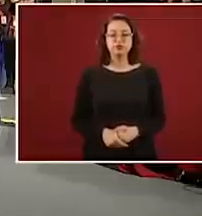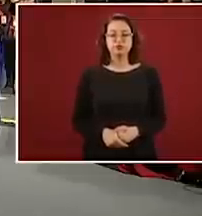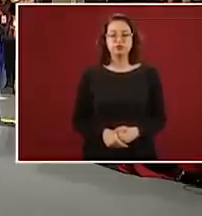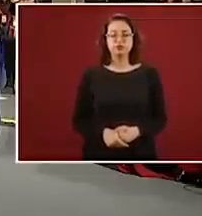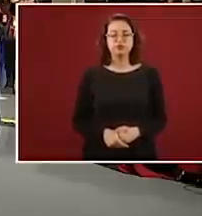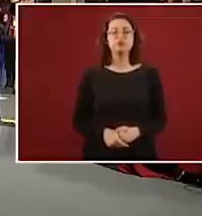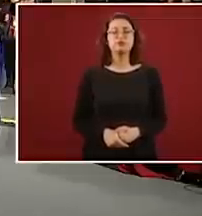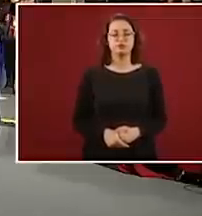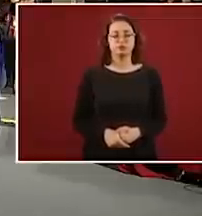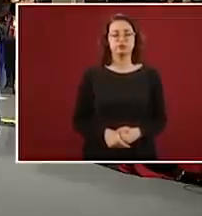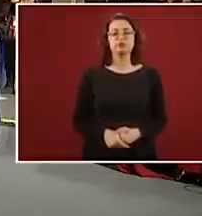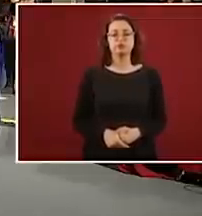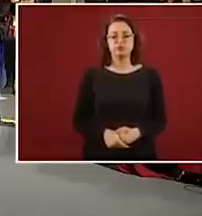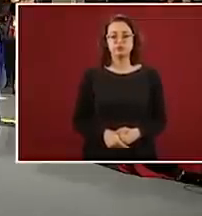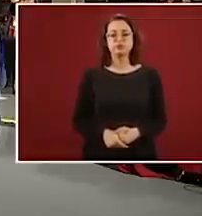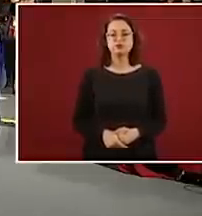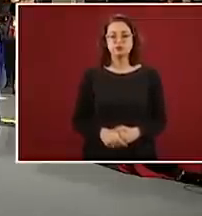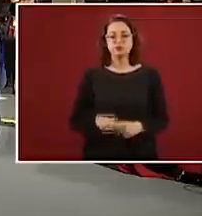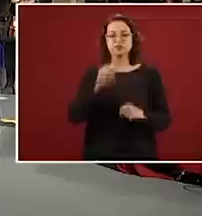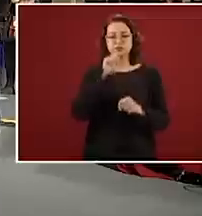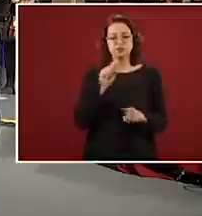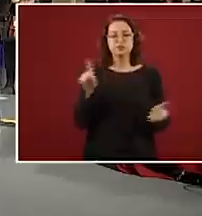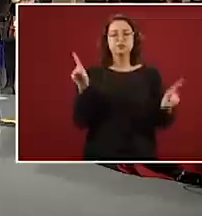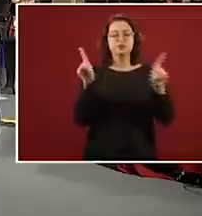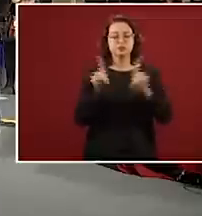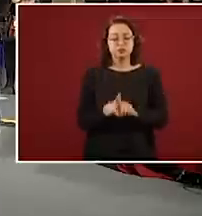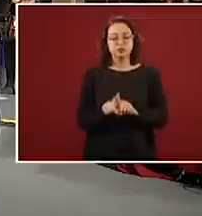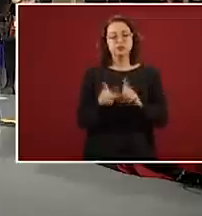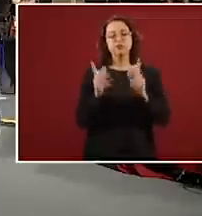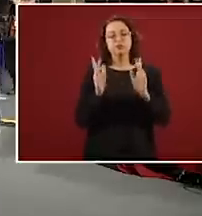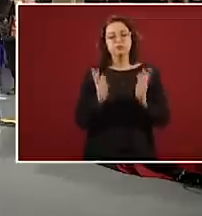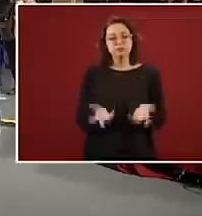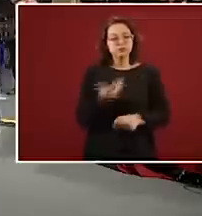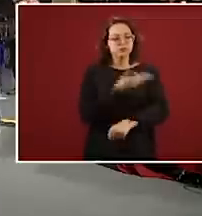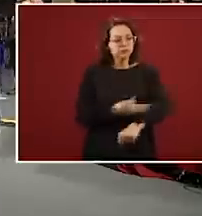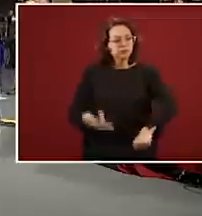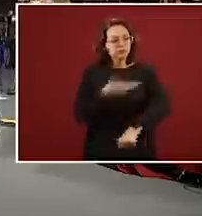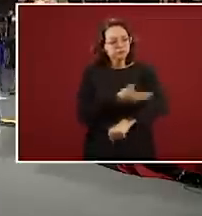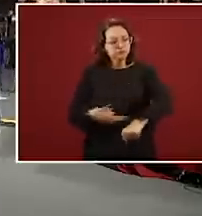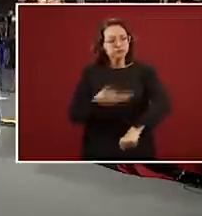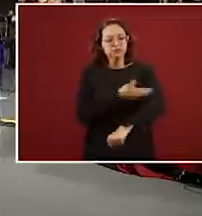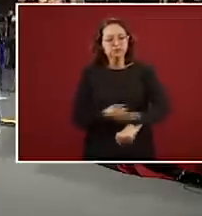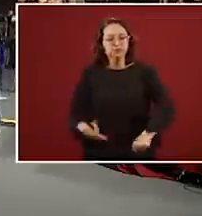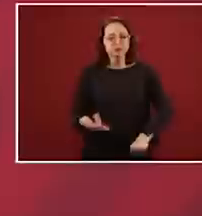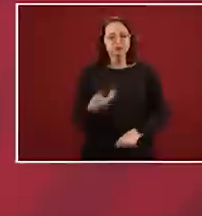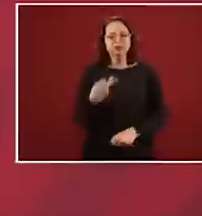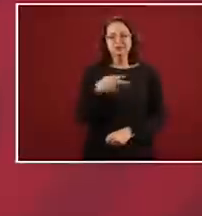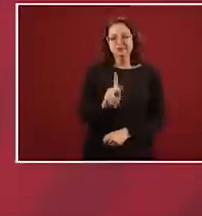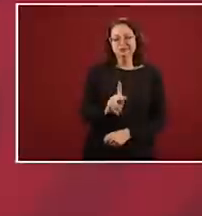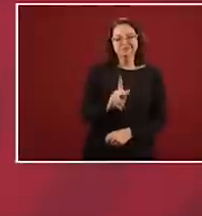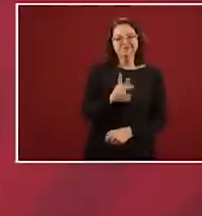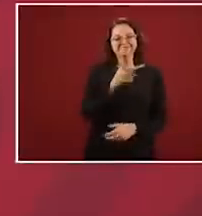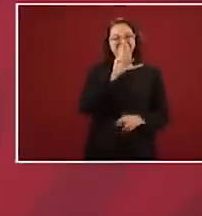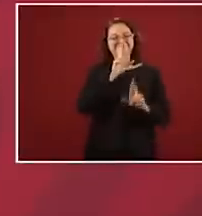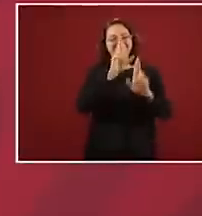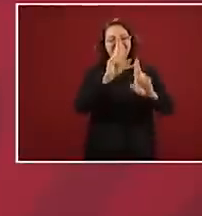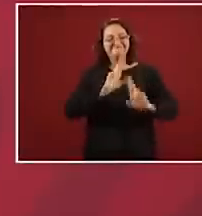Trump? Sí, estamos viendo también con ellos, estamos haciendo gestiones, la verdad es que no hemos tenido